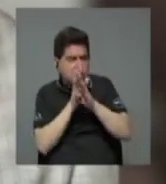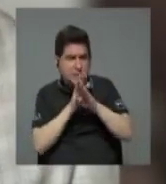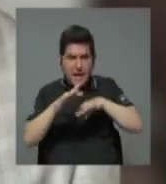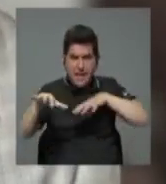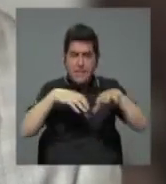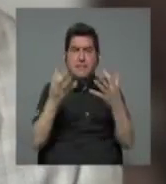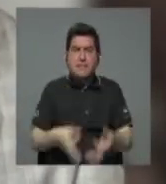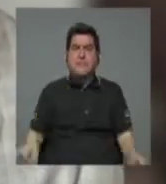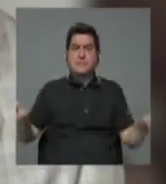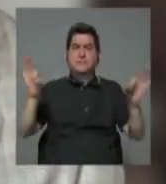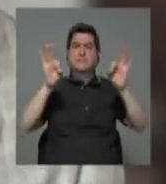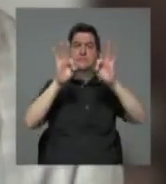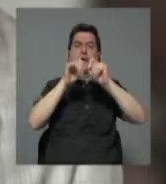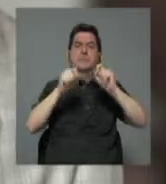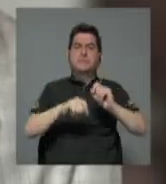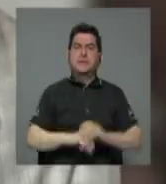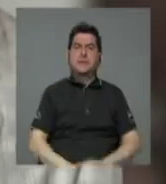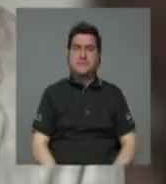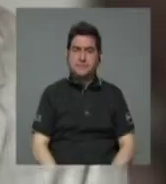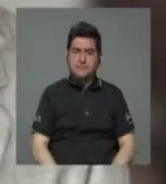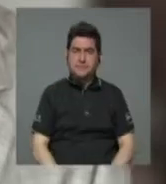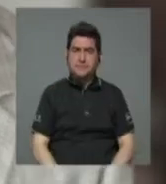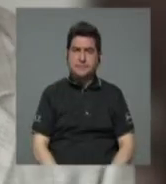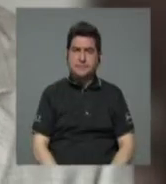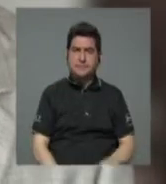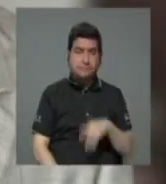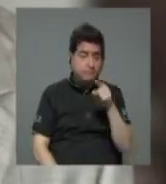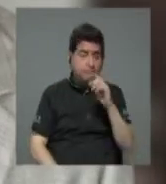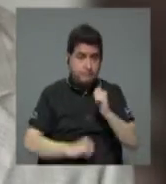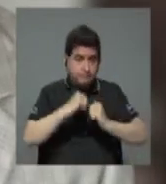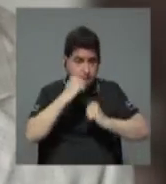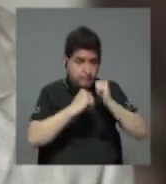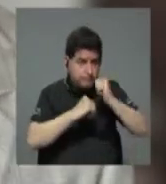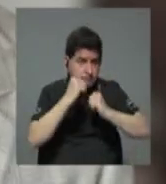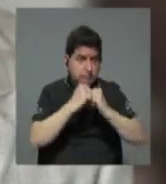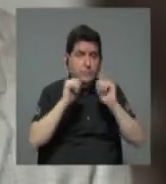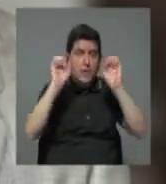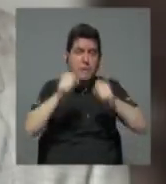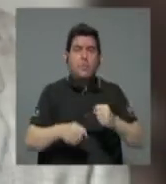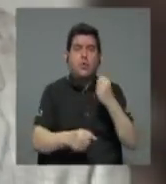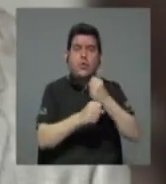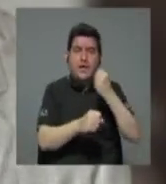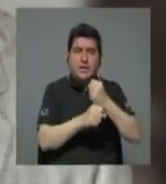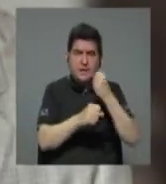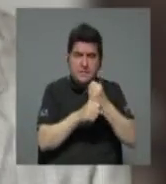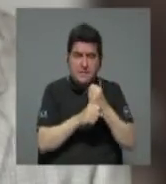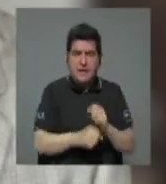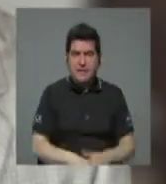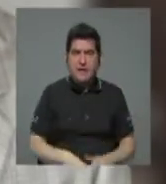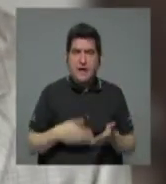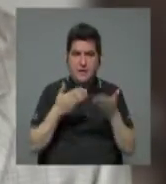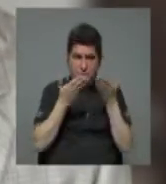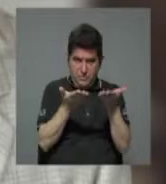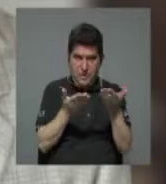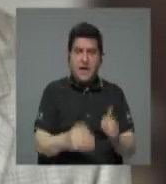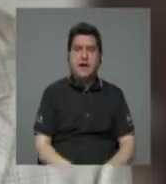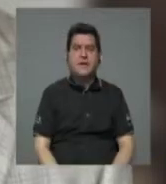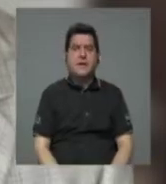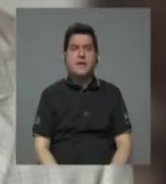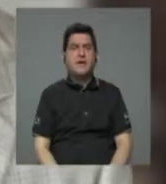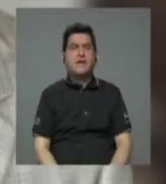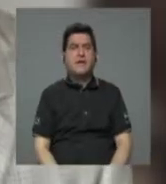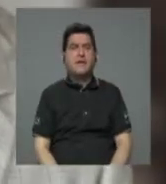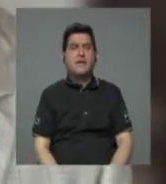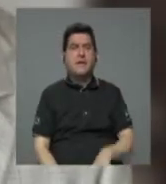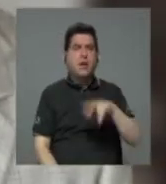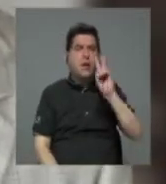muy importante que está estructurada en generar empleo, el cual tiene,